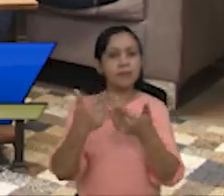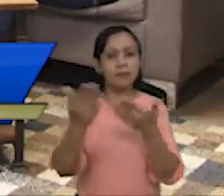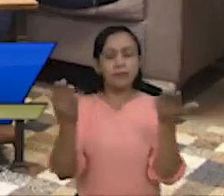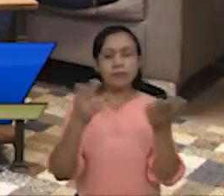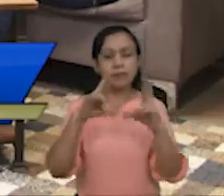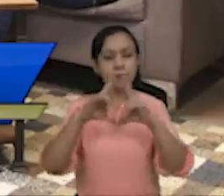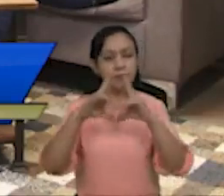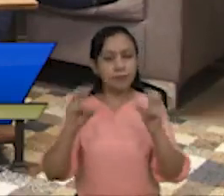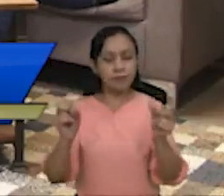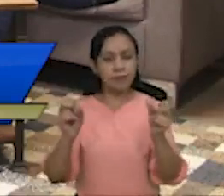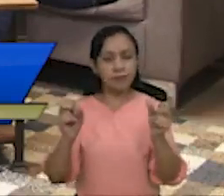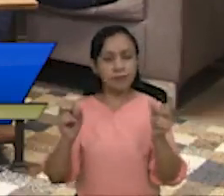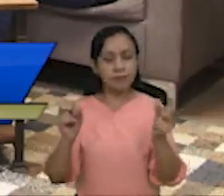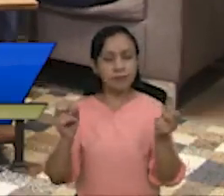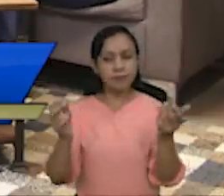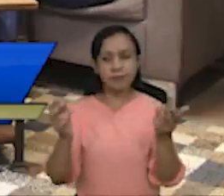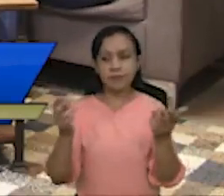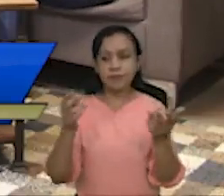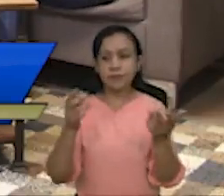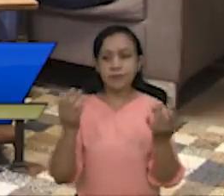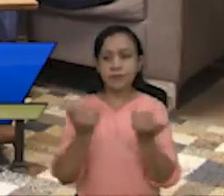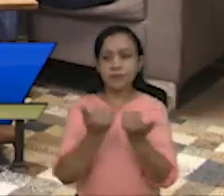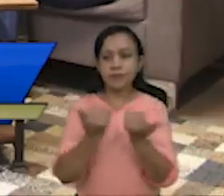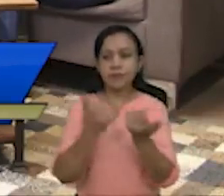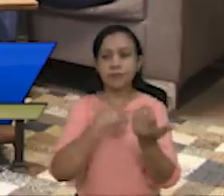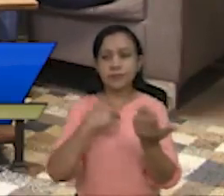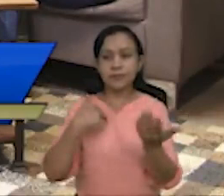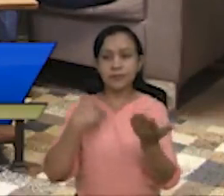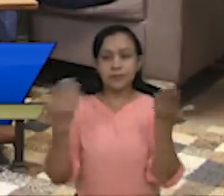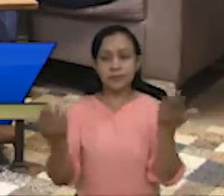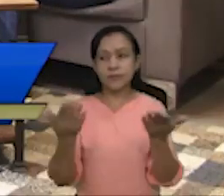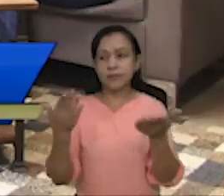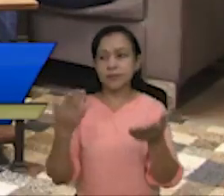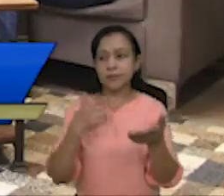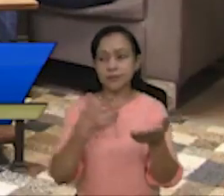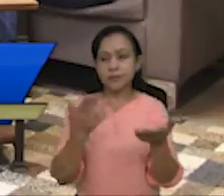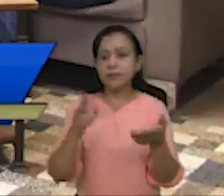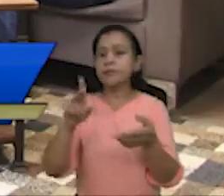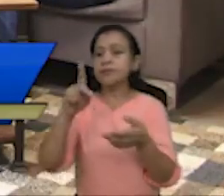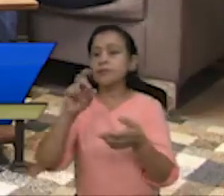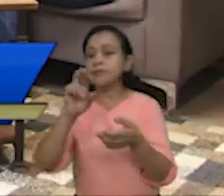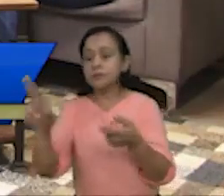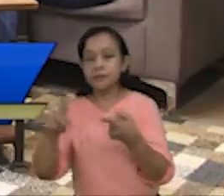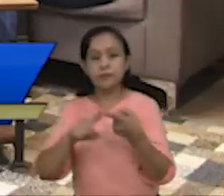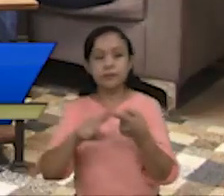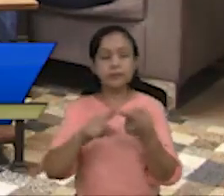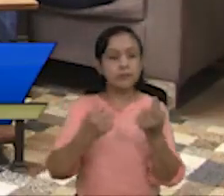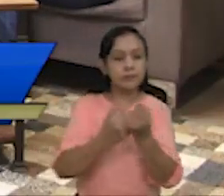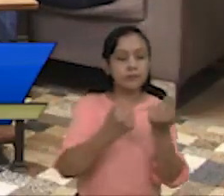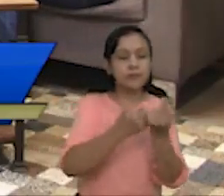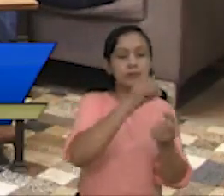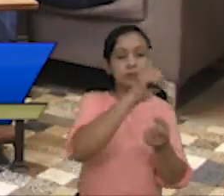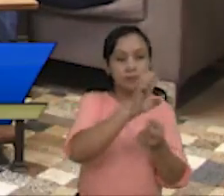¿cuánto tiempo en Nicaragua no se escucharon, por ejemplo, producciones de radio o viñeta que dice, auspiciado por, con el apoyo